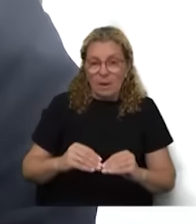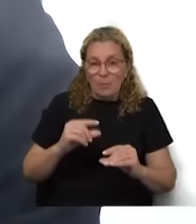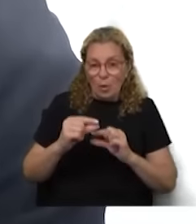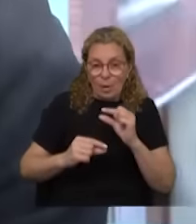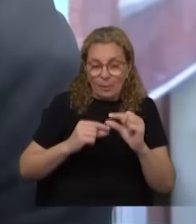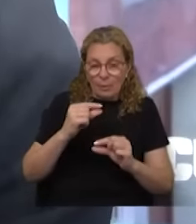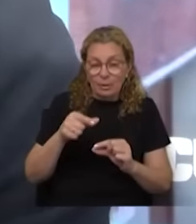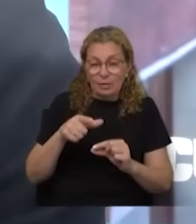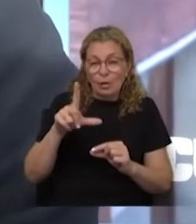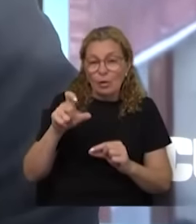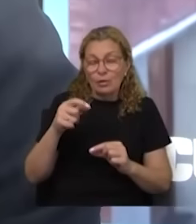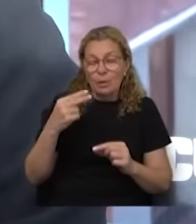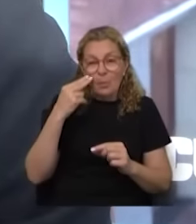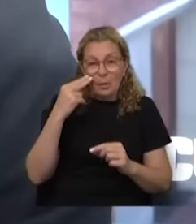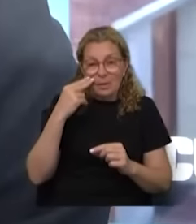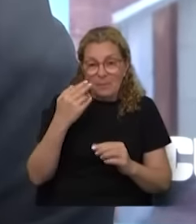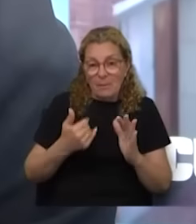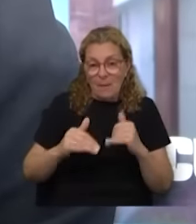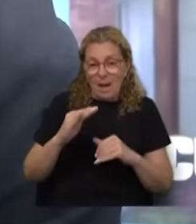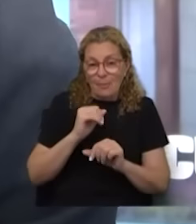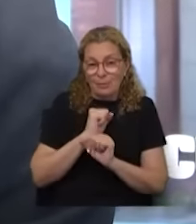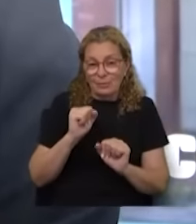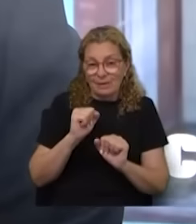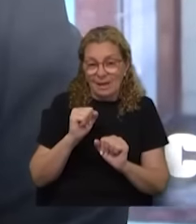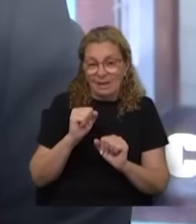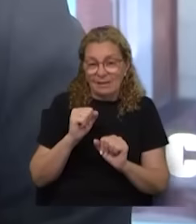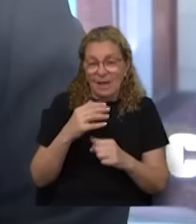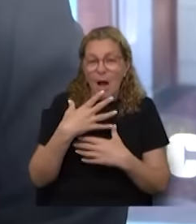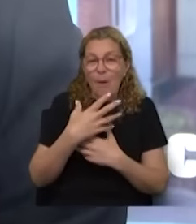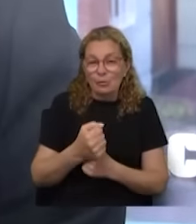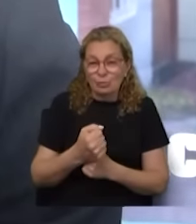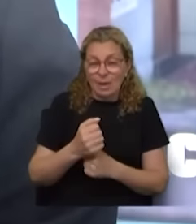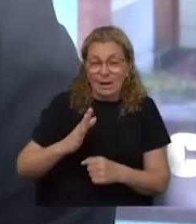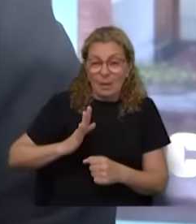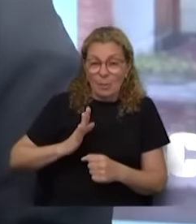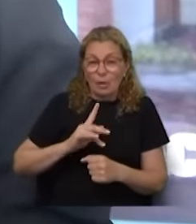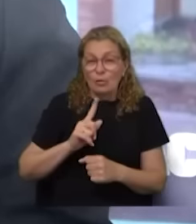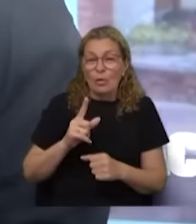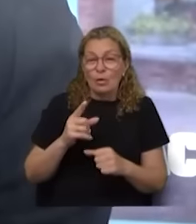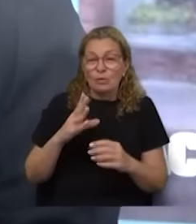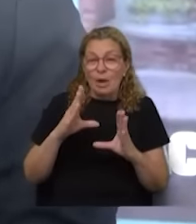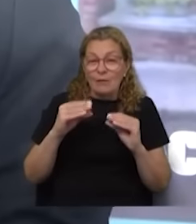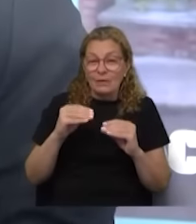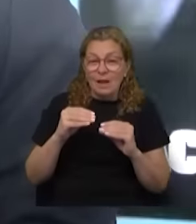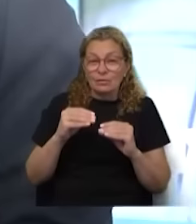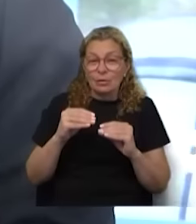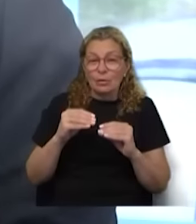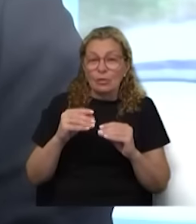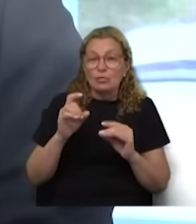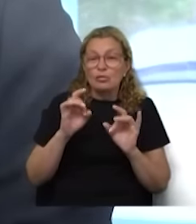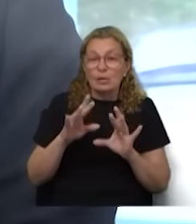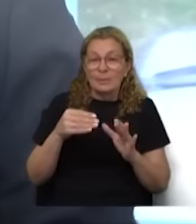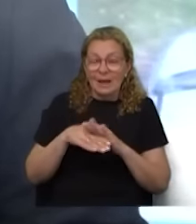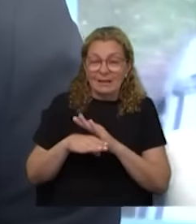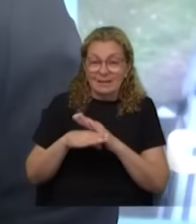bueno eso obviamente afecta severamente las posibilidades también de contención de las mujeres no estoy hablando en términos exclusivamente de